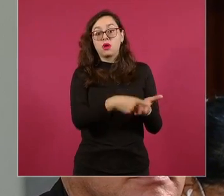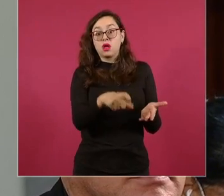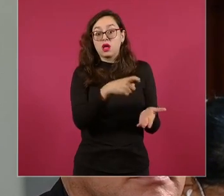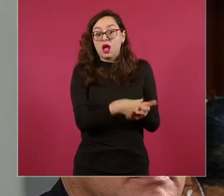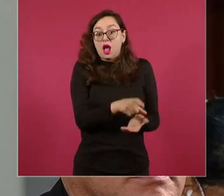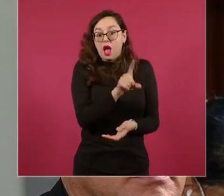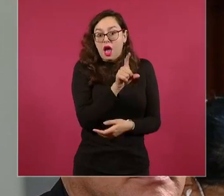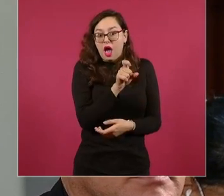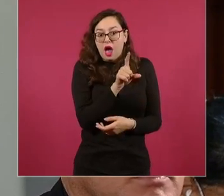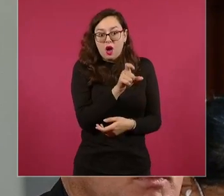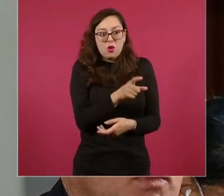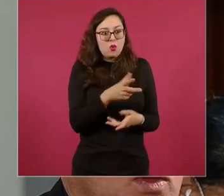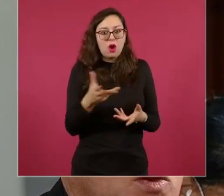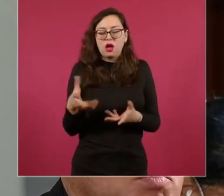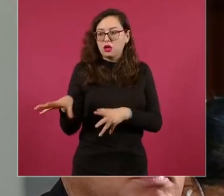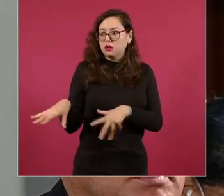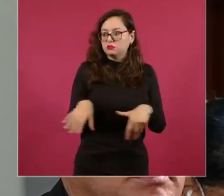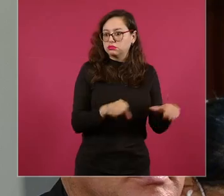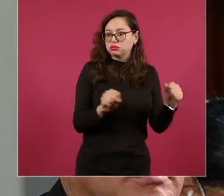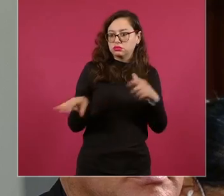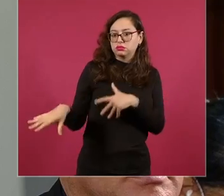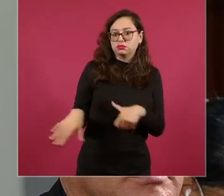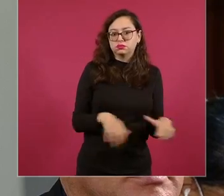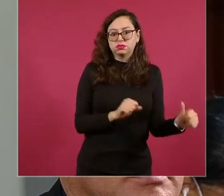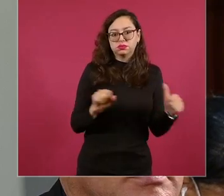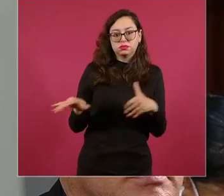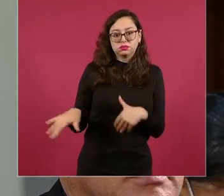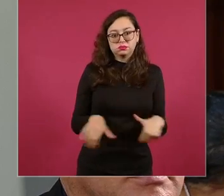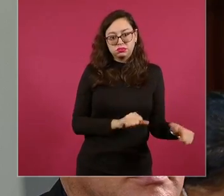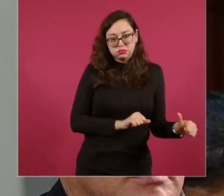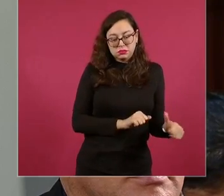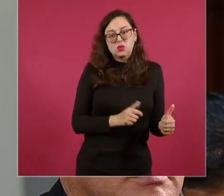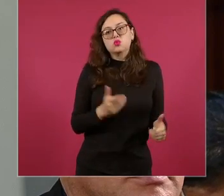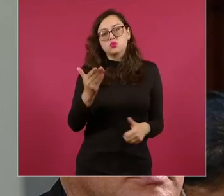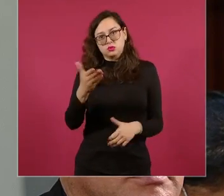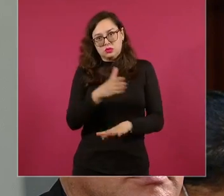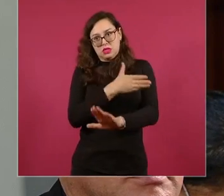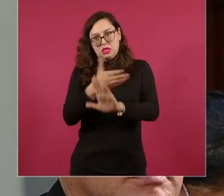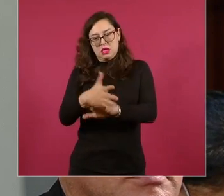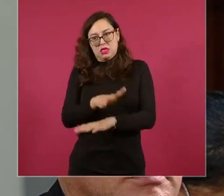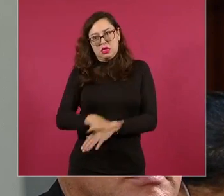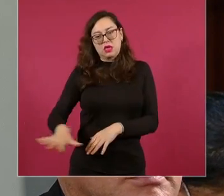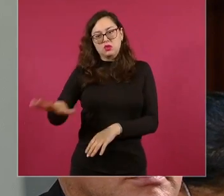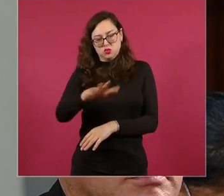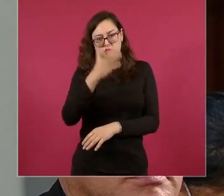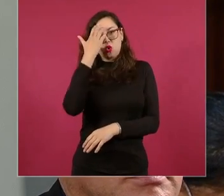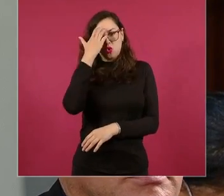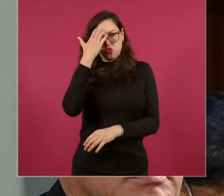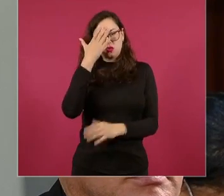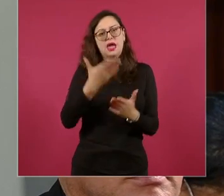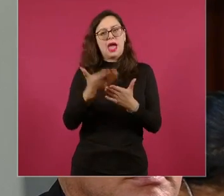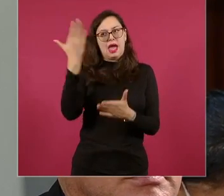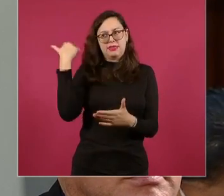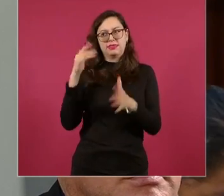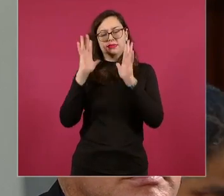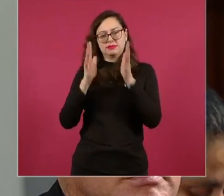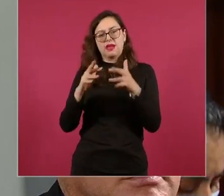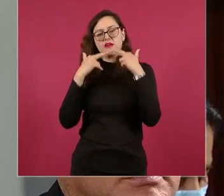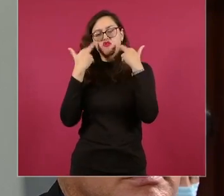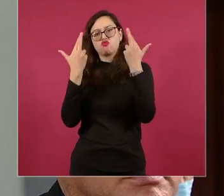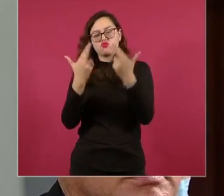reunirse ya en dos ocasiones con María Luisa Albores y Germán Martínez se logró que con agua